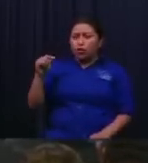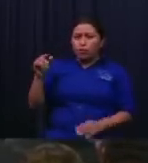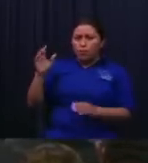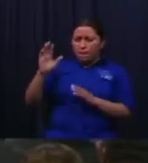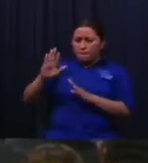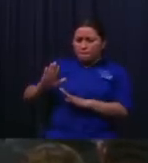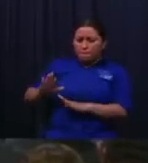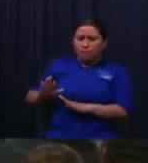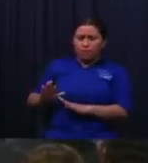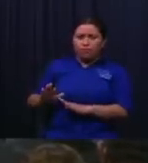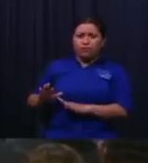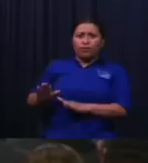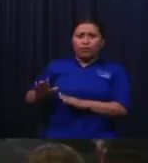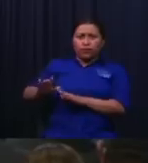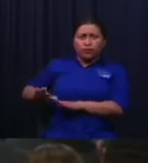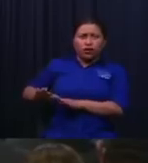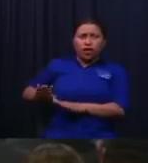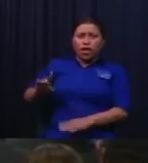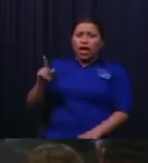¿Se rebeló? ¿No se sujetó?